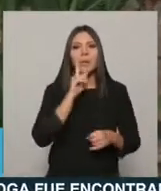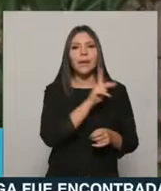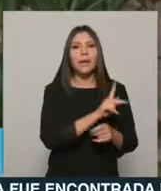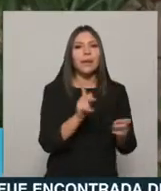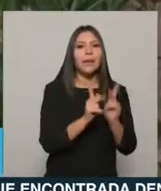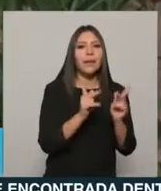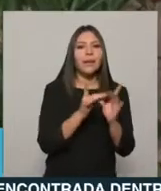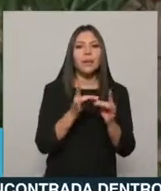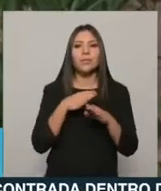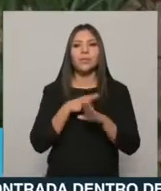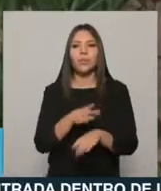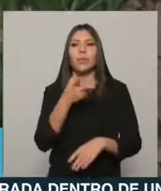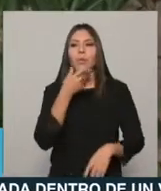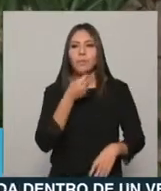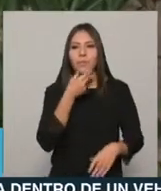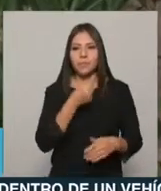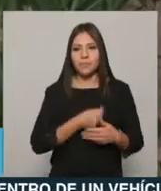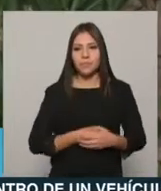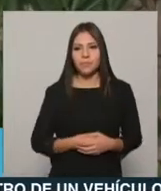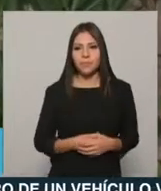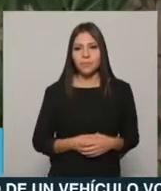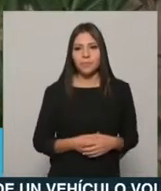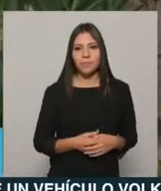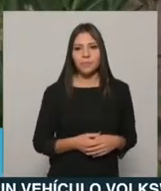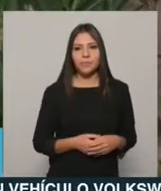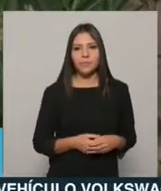hombres. Entonces,